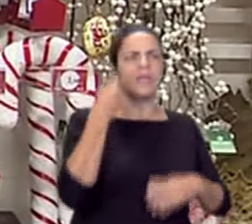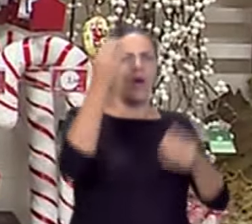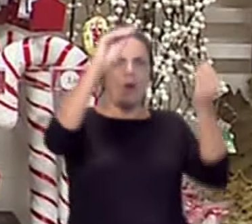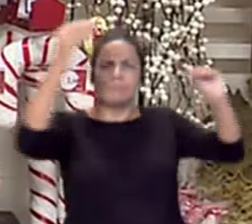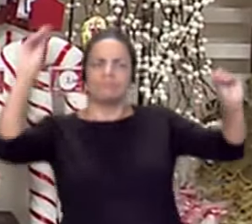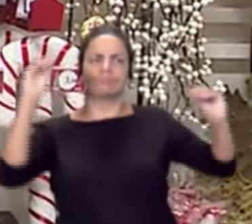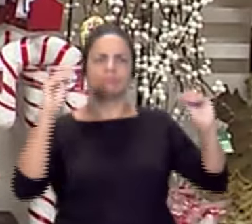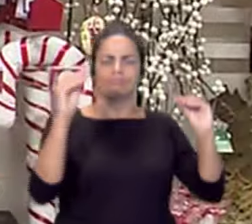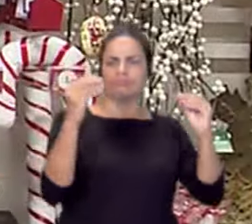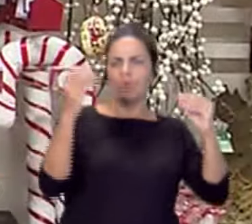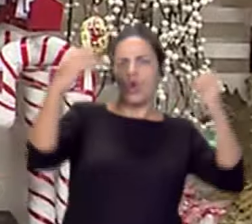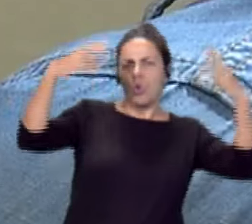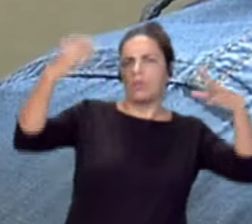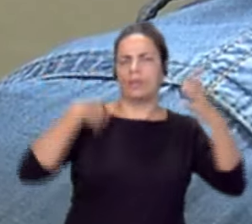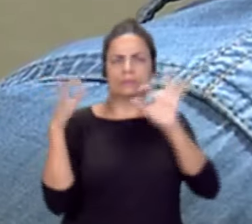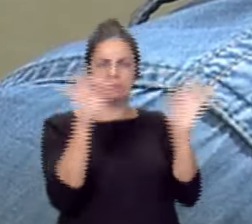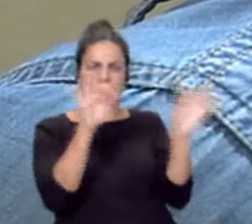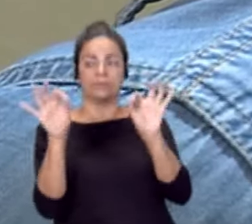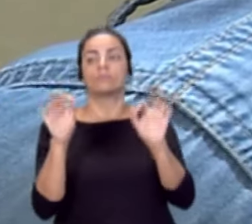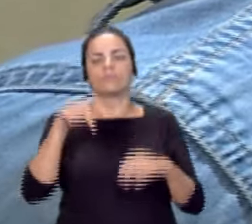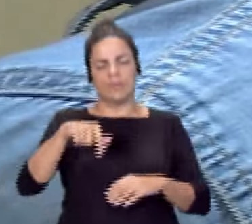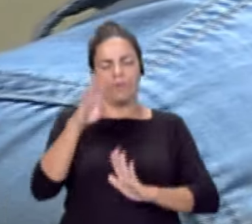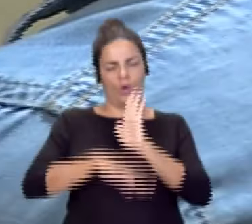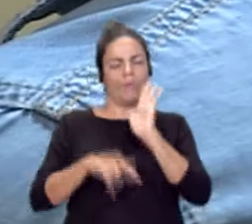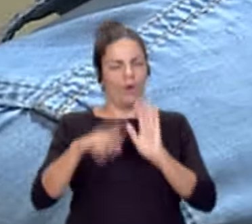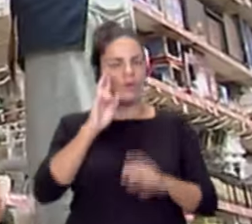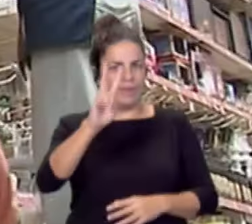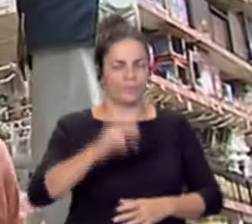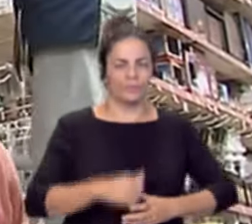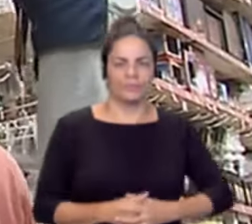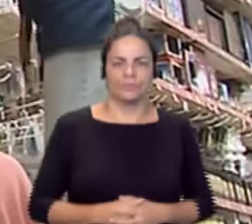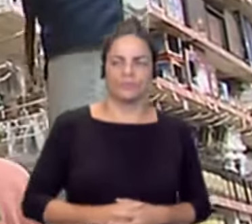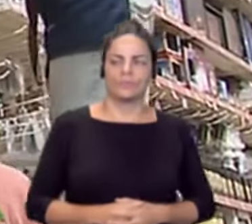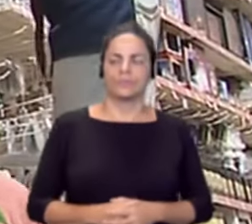estos días. Lo veremos durante este programa.